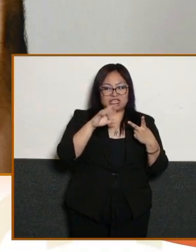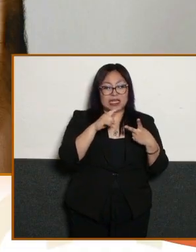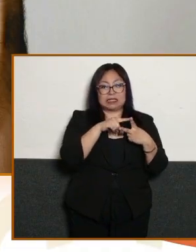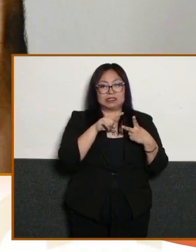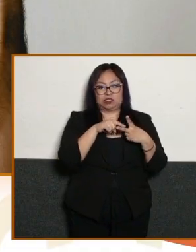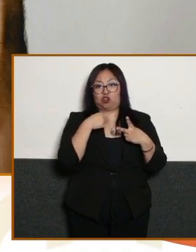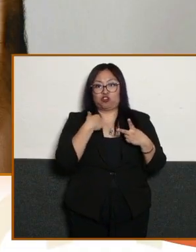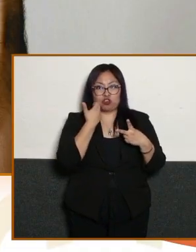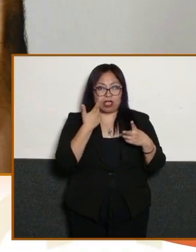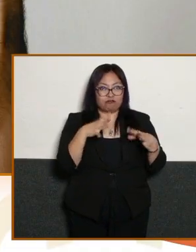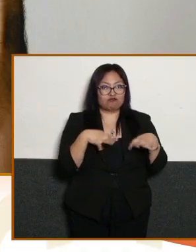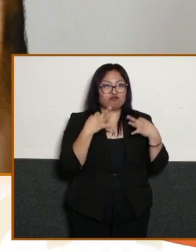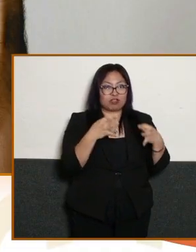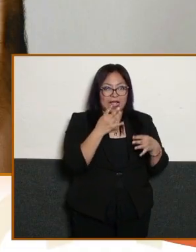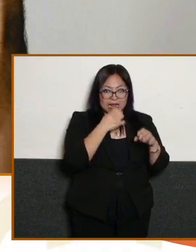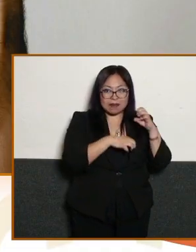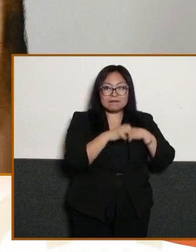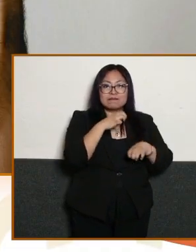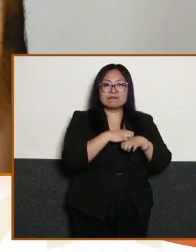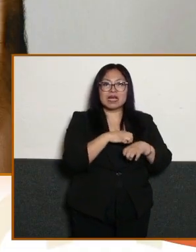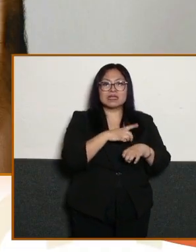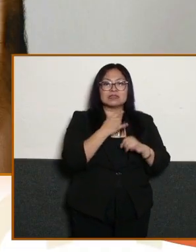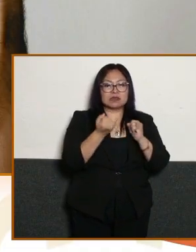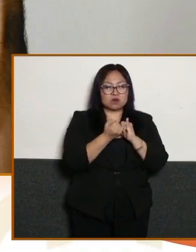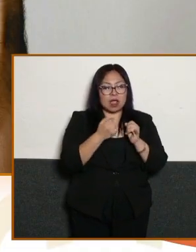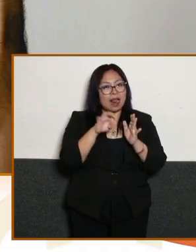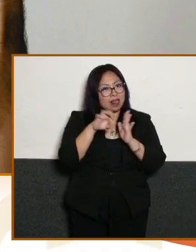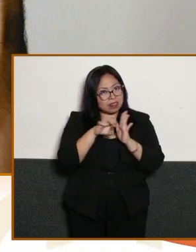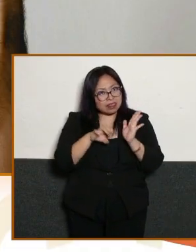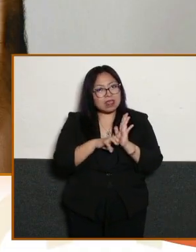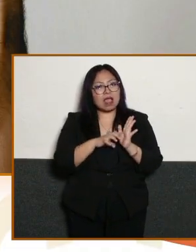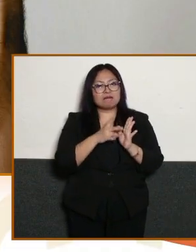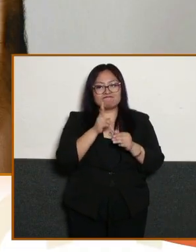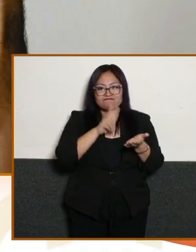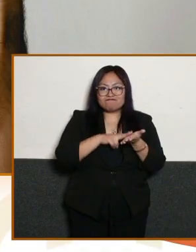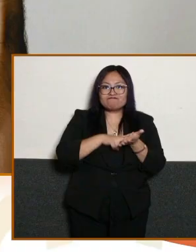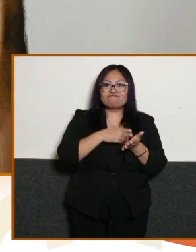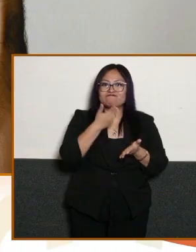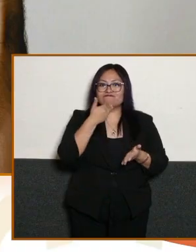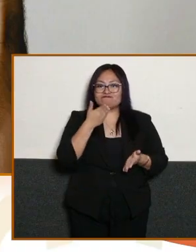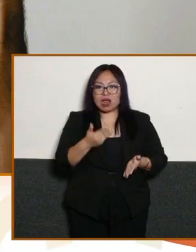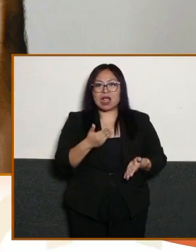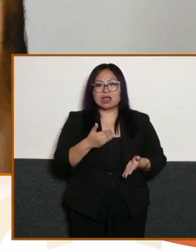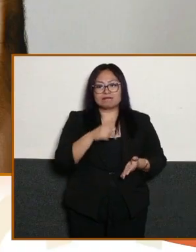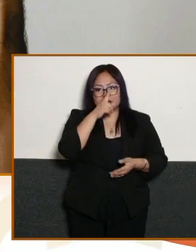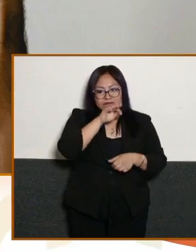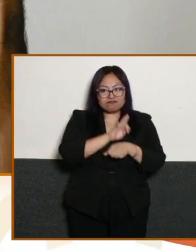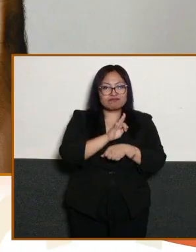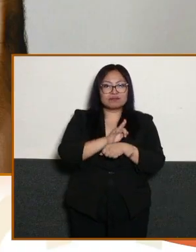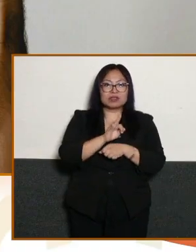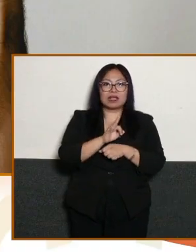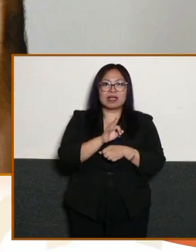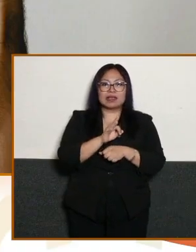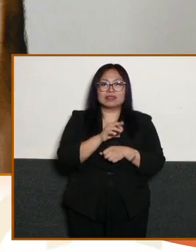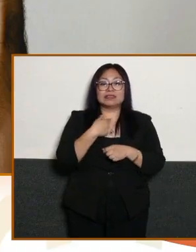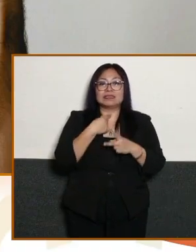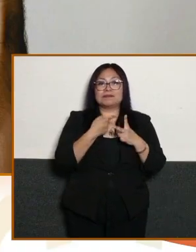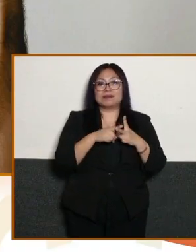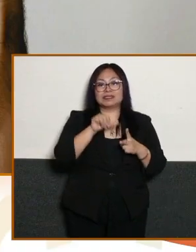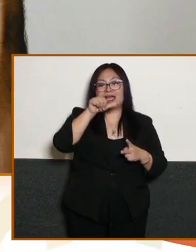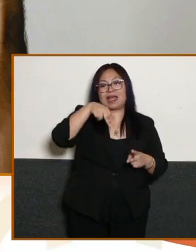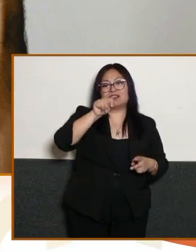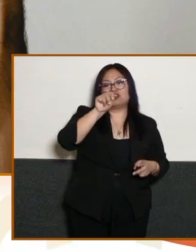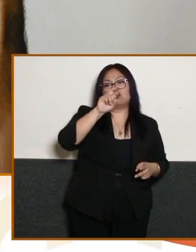quiero fundar una empresa que tenga los principios éticos más en el frente. Entonces hace